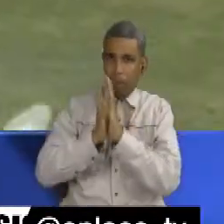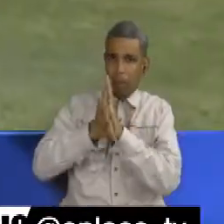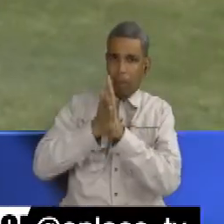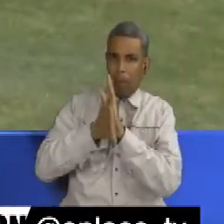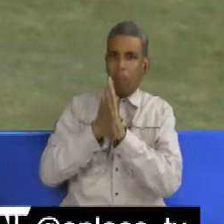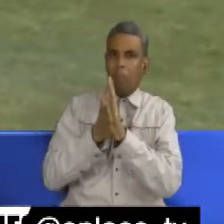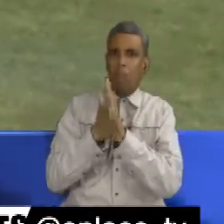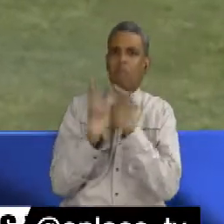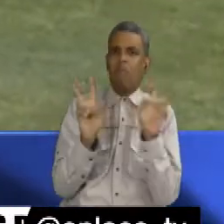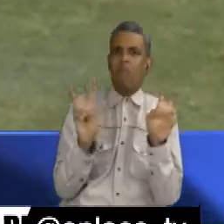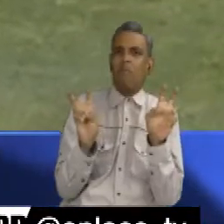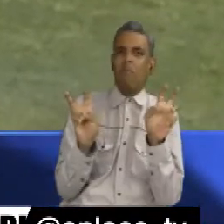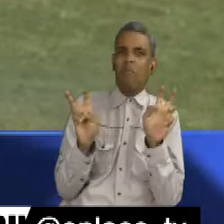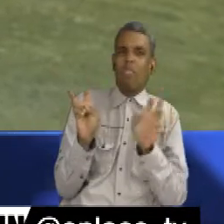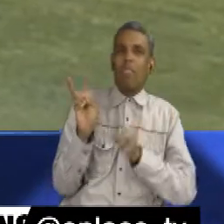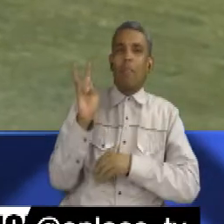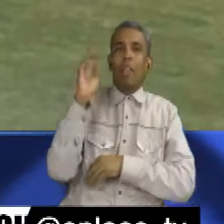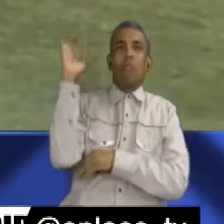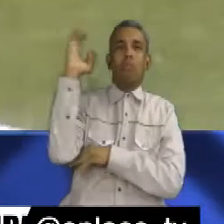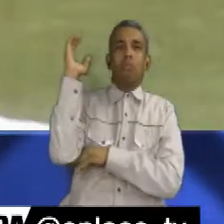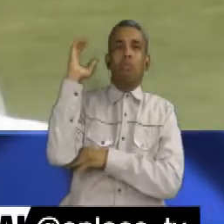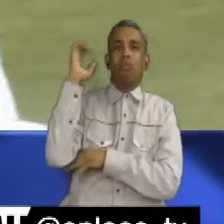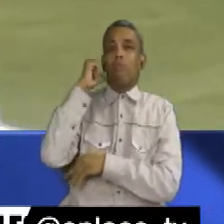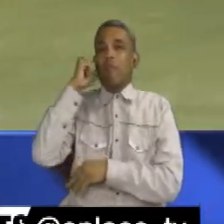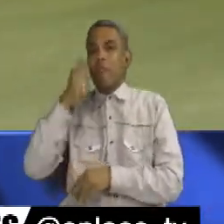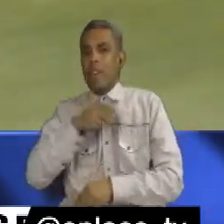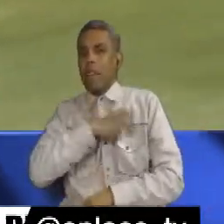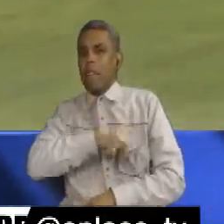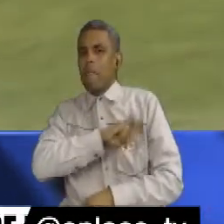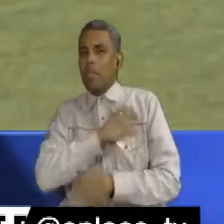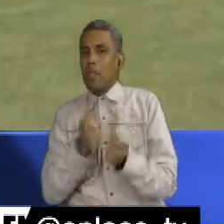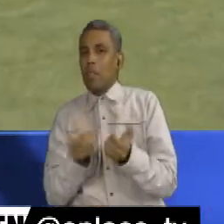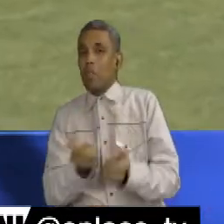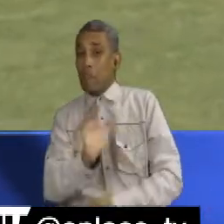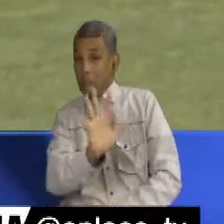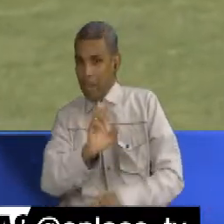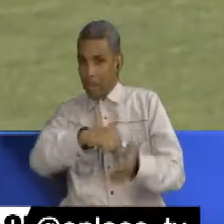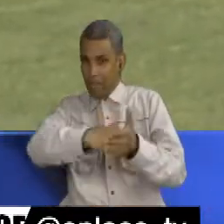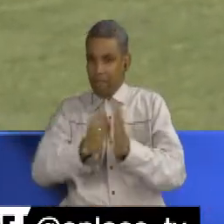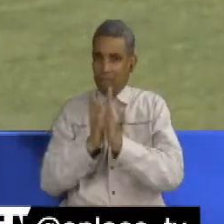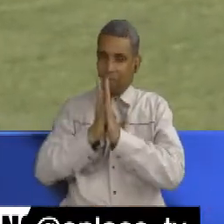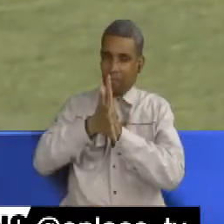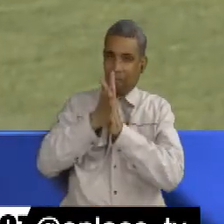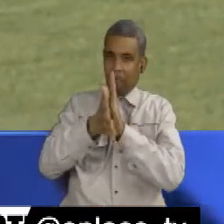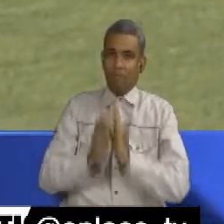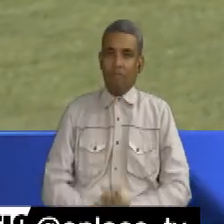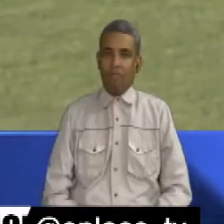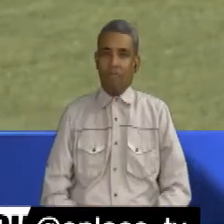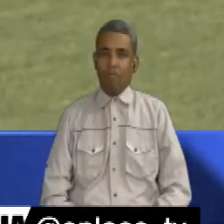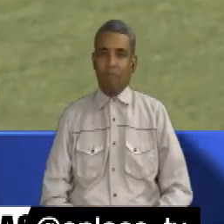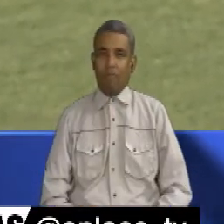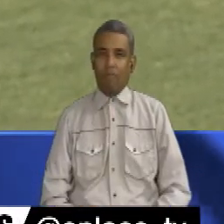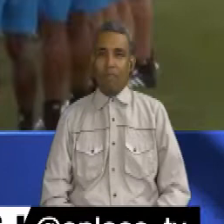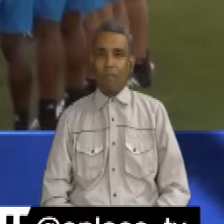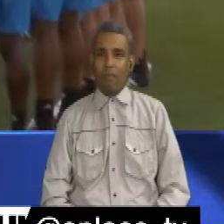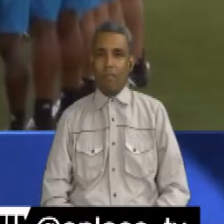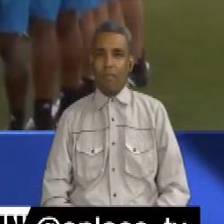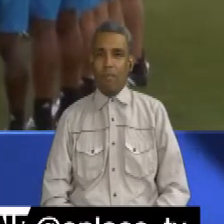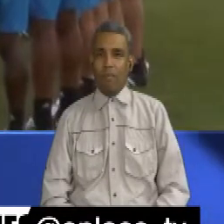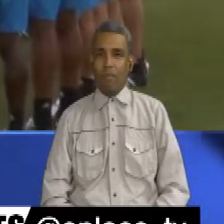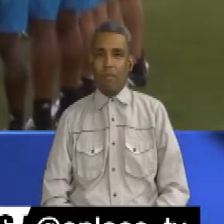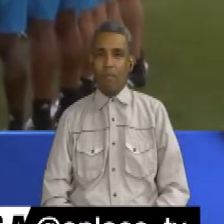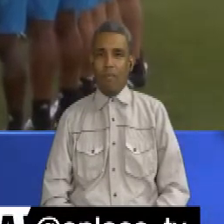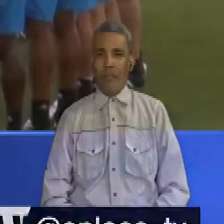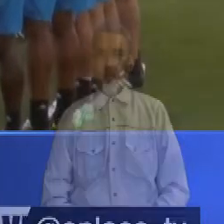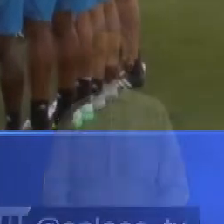para ustedes información sobre el amistoso que enfrentará la Selección Colombia en España este miércoles en territorio ibérico. Ya volvemos.